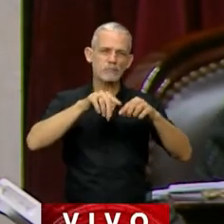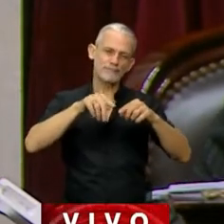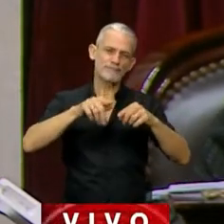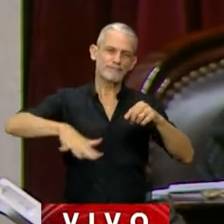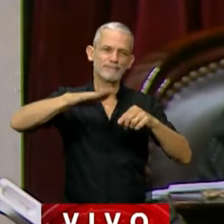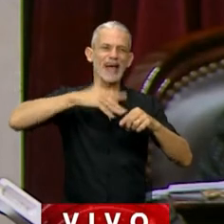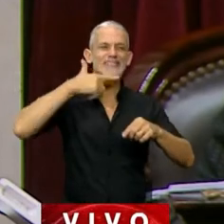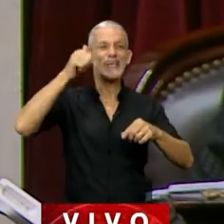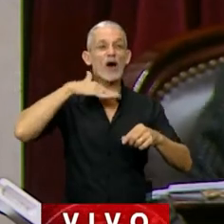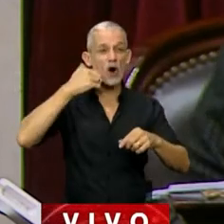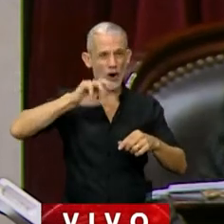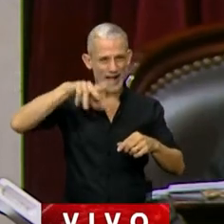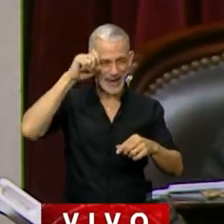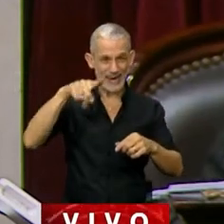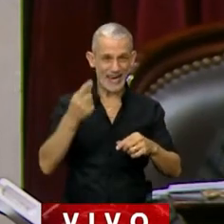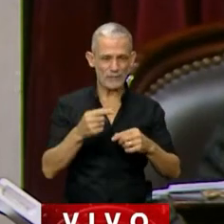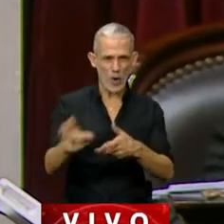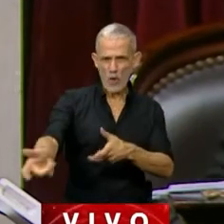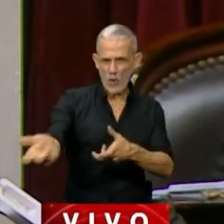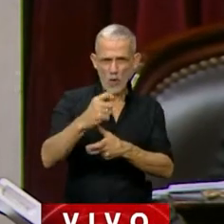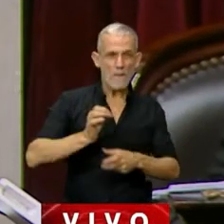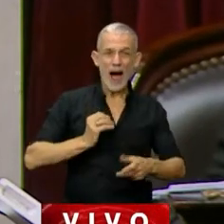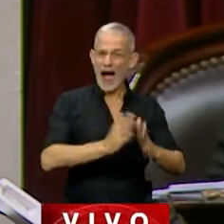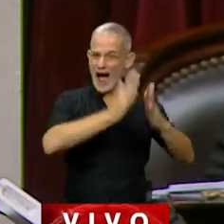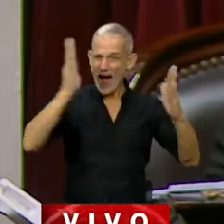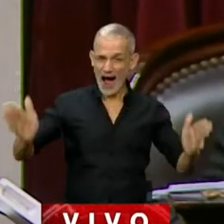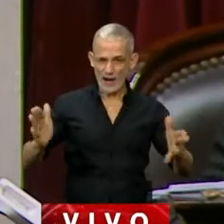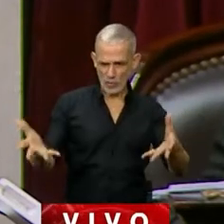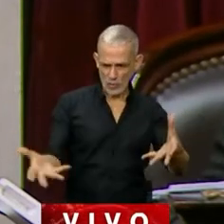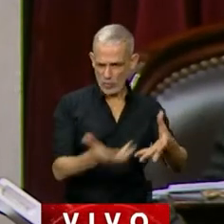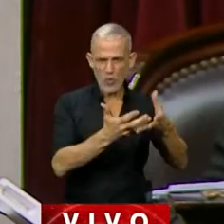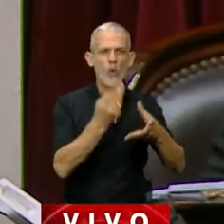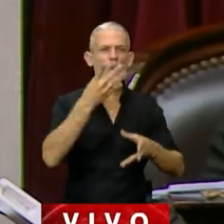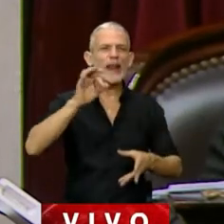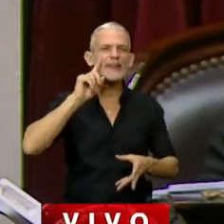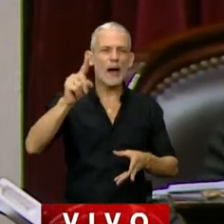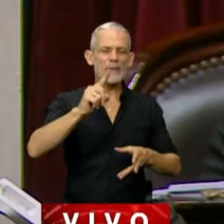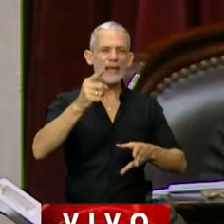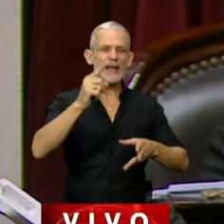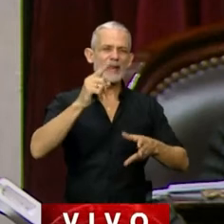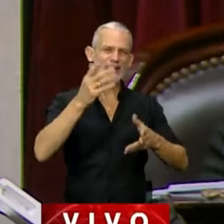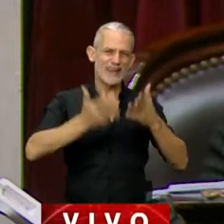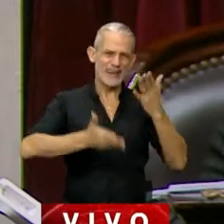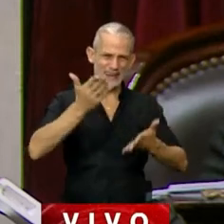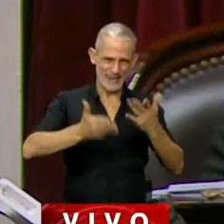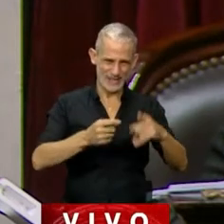Jorge, que en ese tiempo las capturas anuales no superaban las 40.000 toneladas.